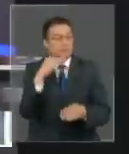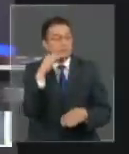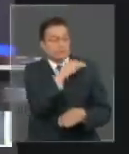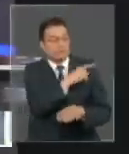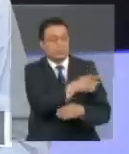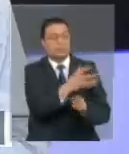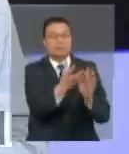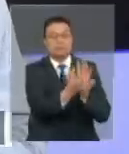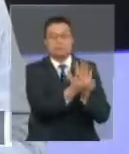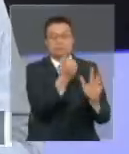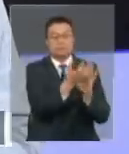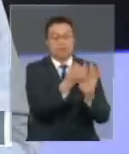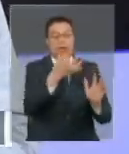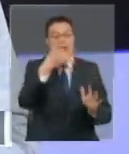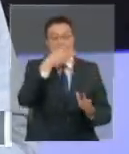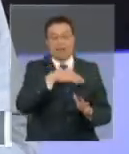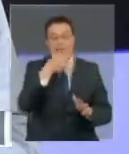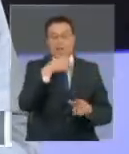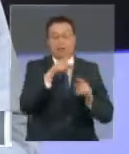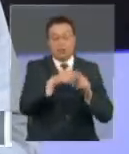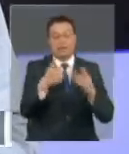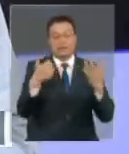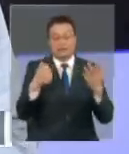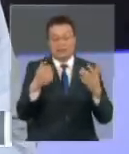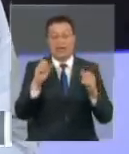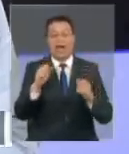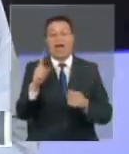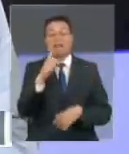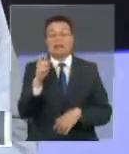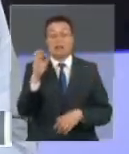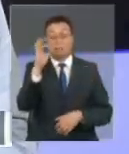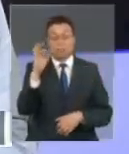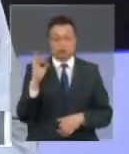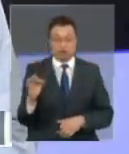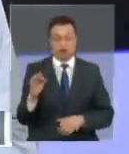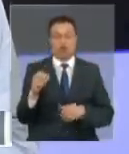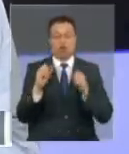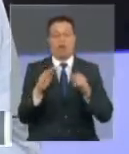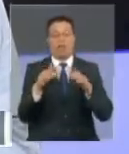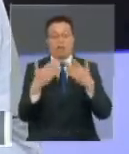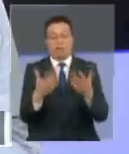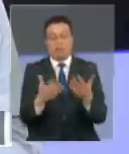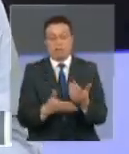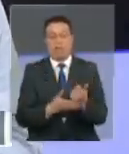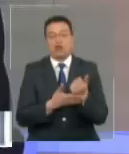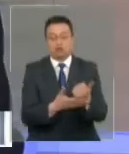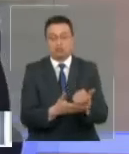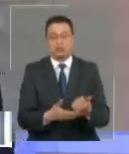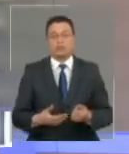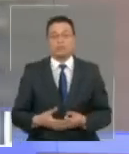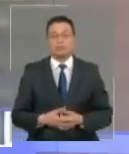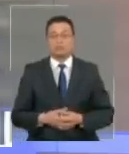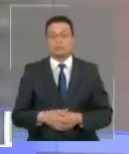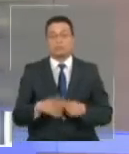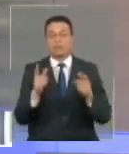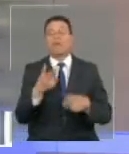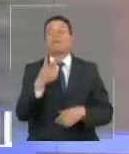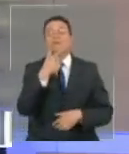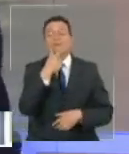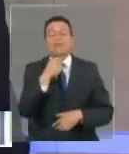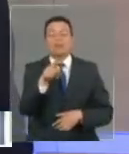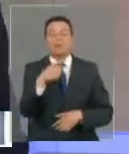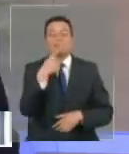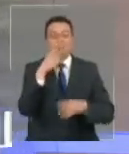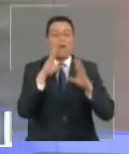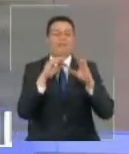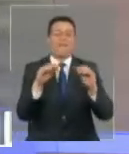estos medicamentos. Eso. Y aumentar del 60 al 100% de la cobertura que se establece. Uno, es fácil hablar, pero aquí